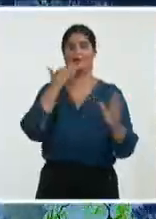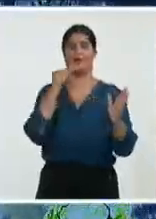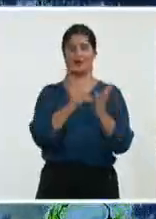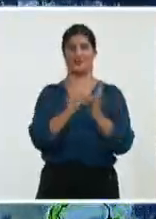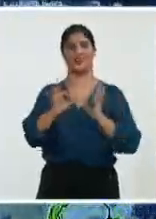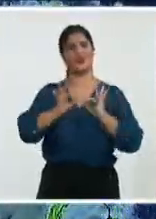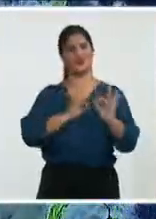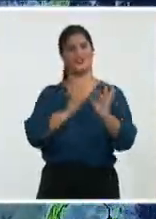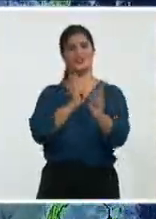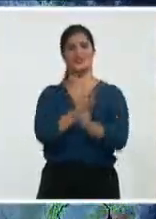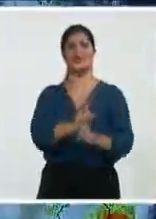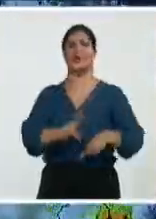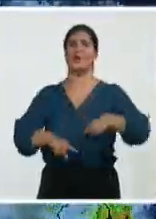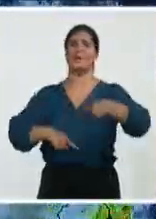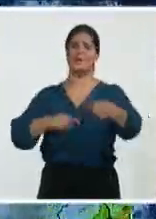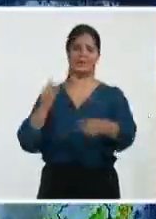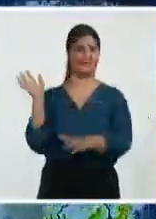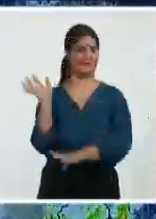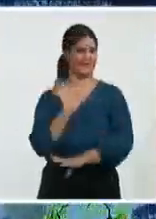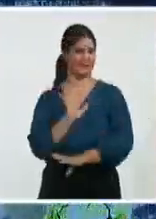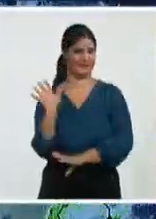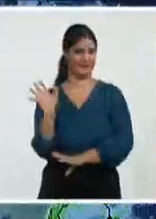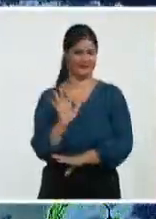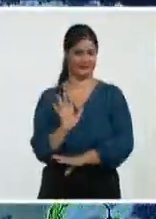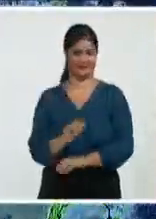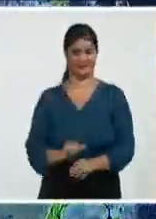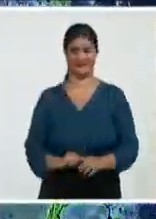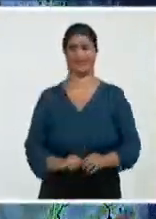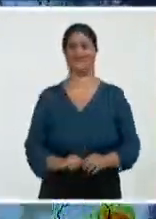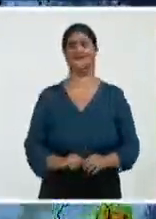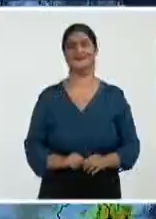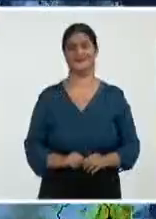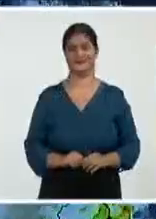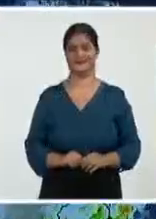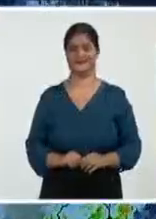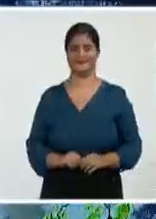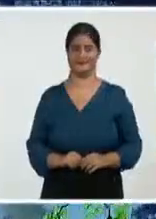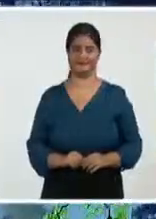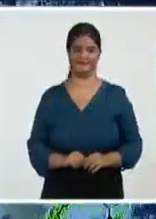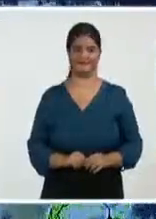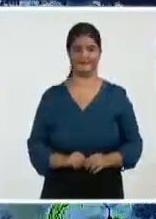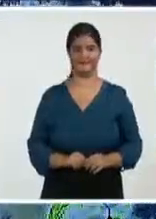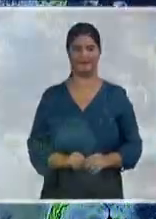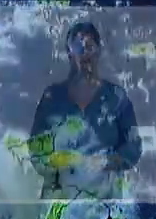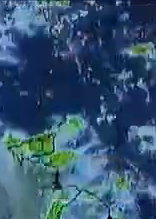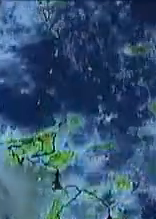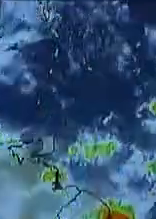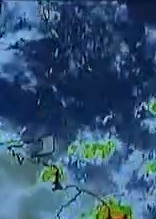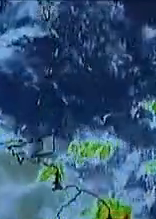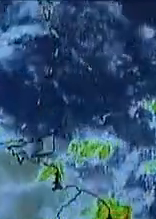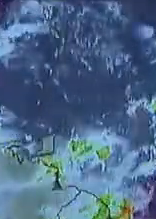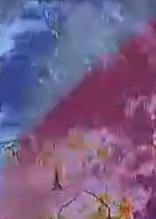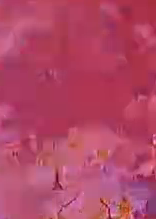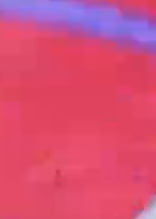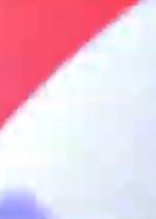gracias por la compañía recuerde siempre cuidarse mucho y tenga muy buen día